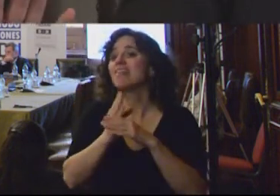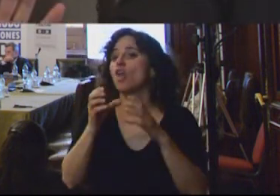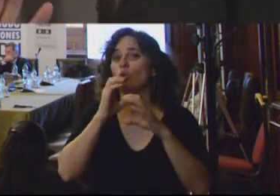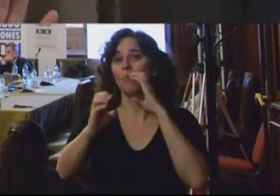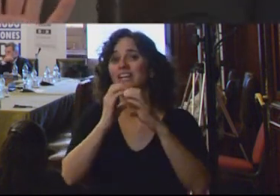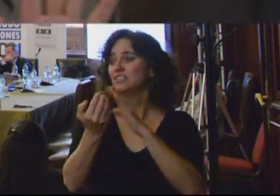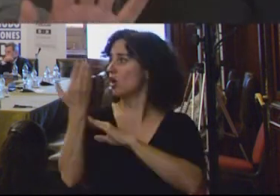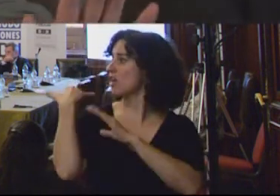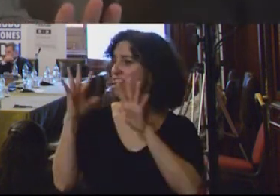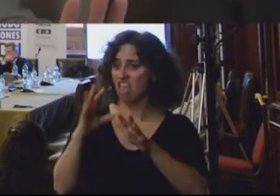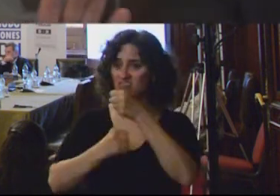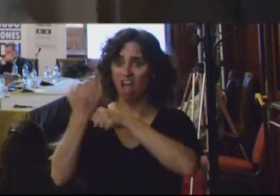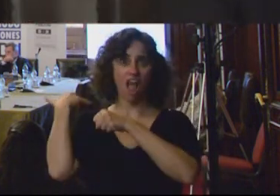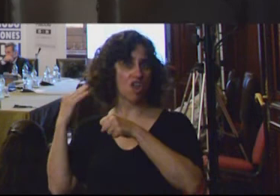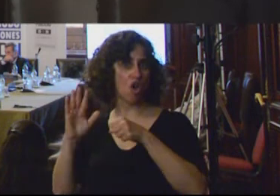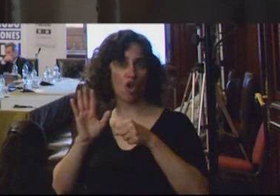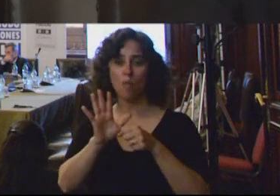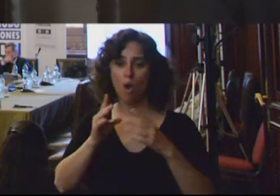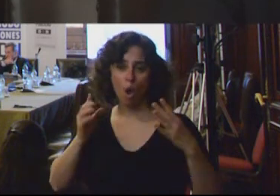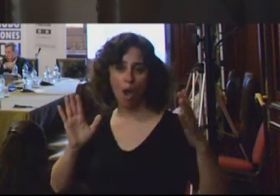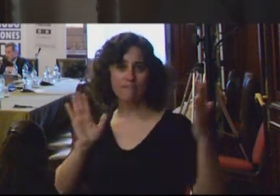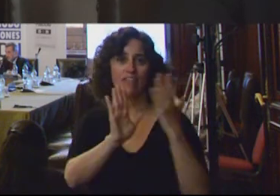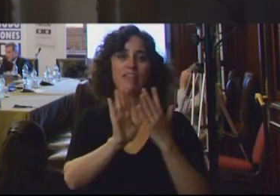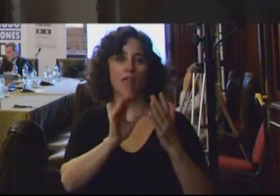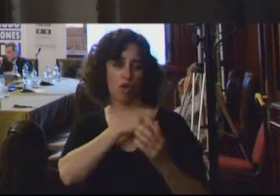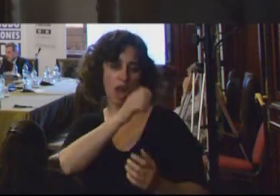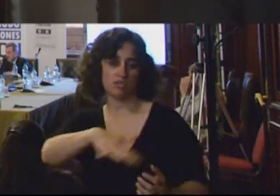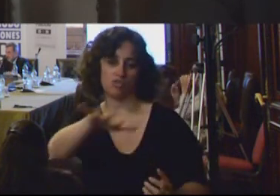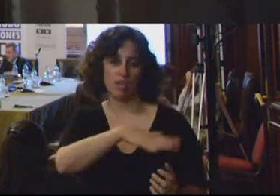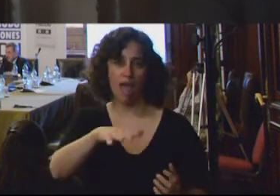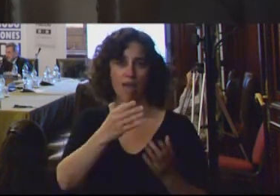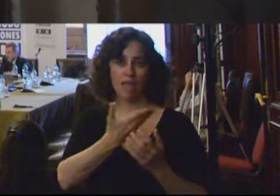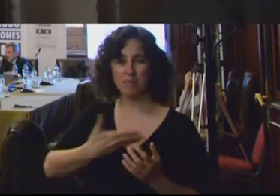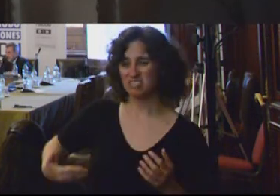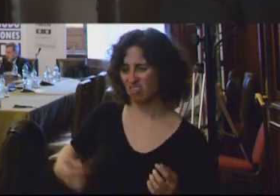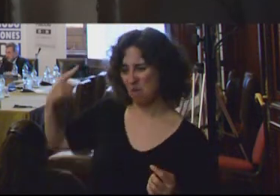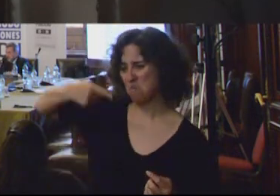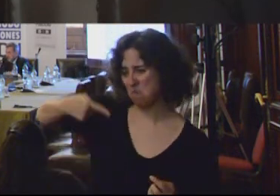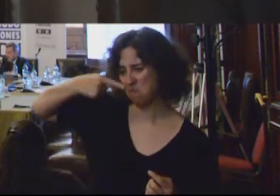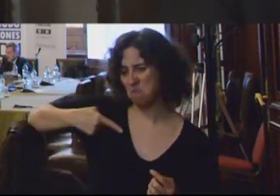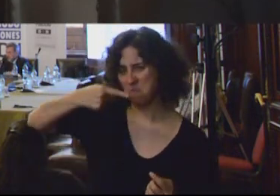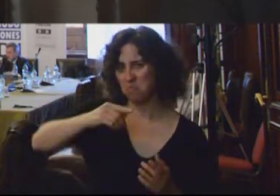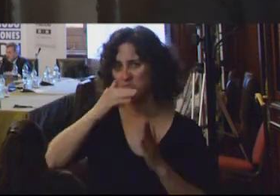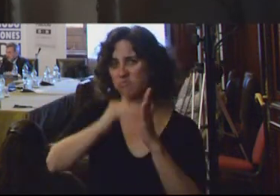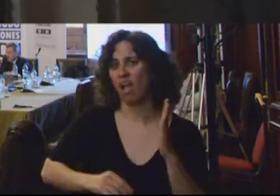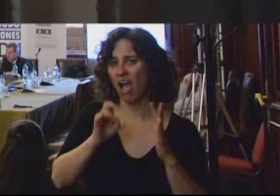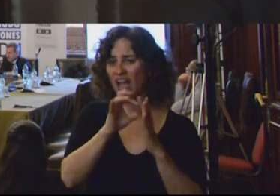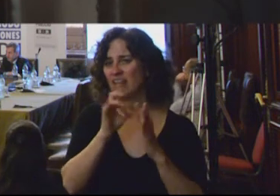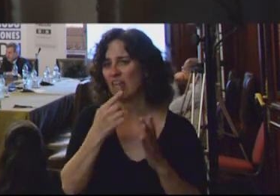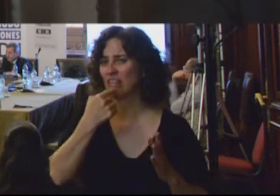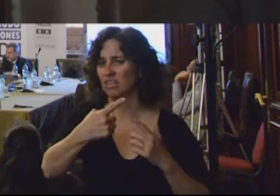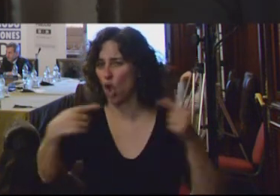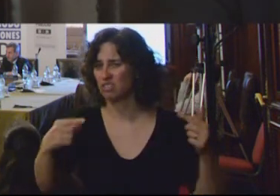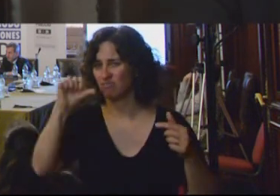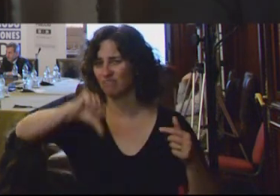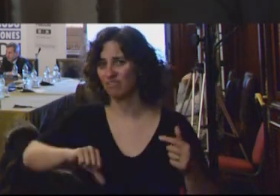poco enfrentados con la sociedad para ser descalificados, pero el tema, sobre todo en